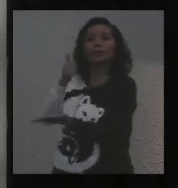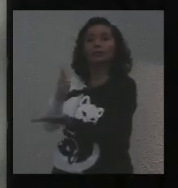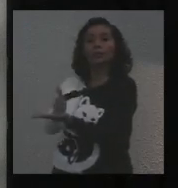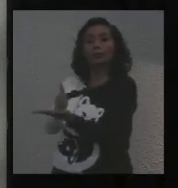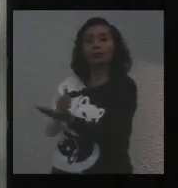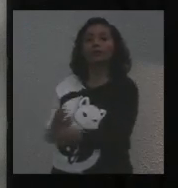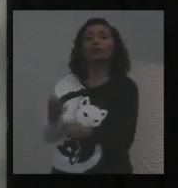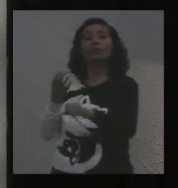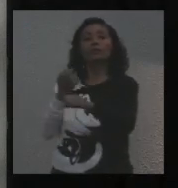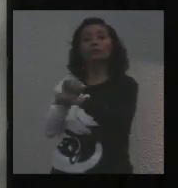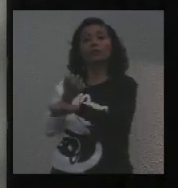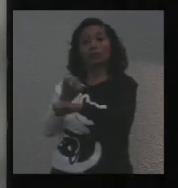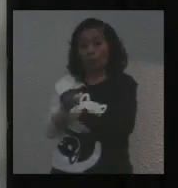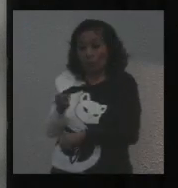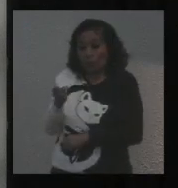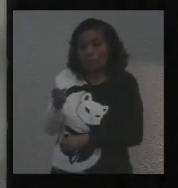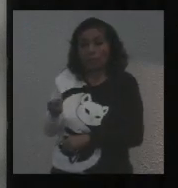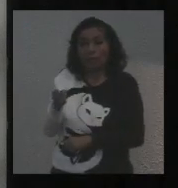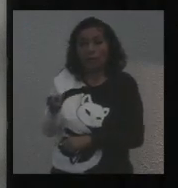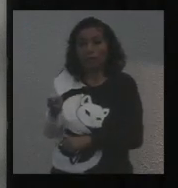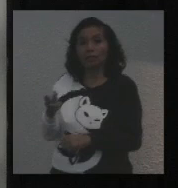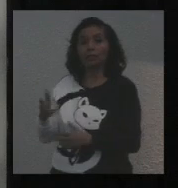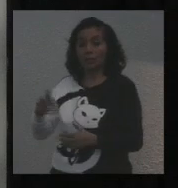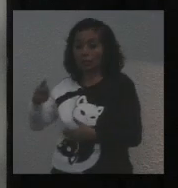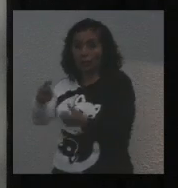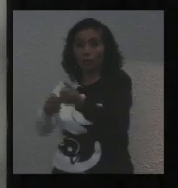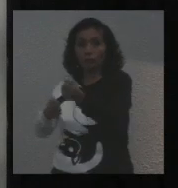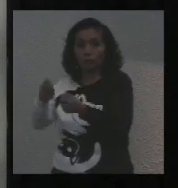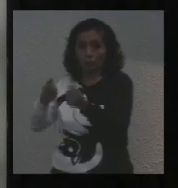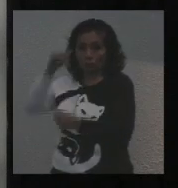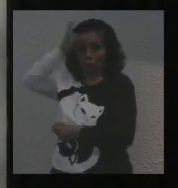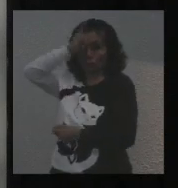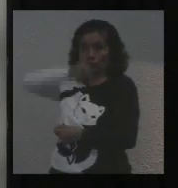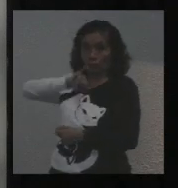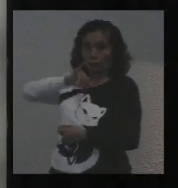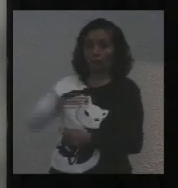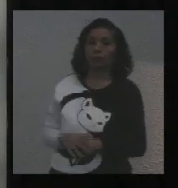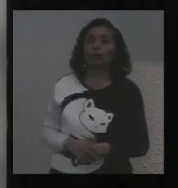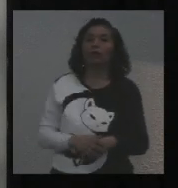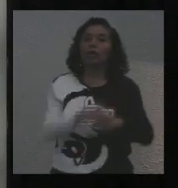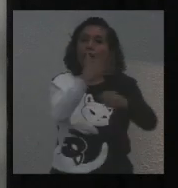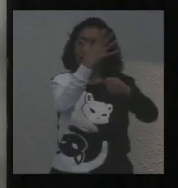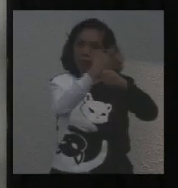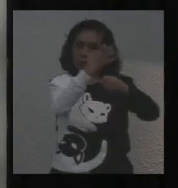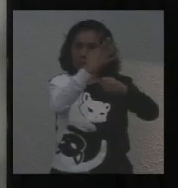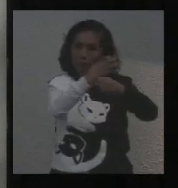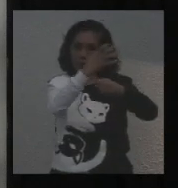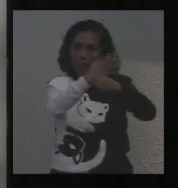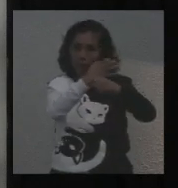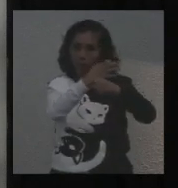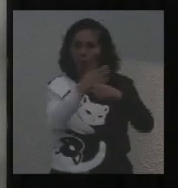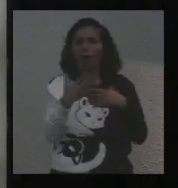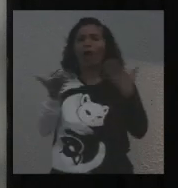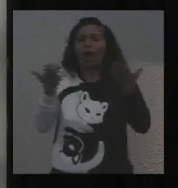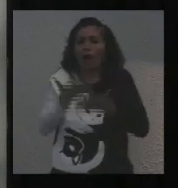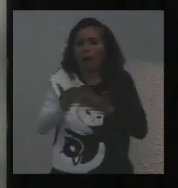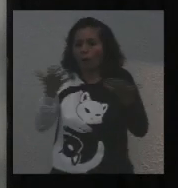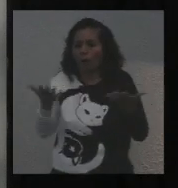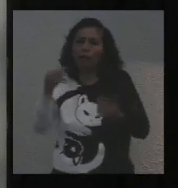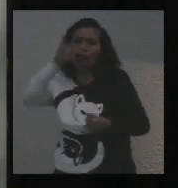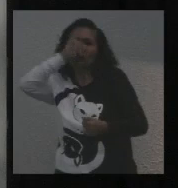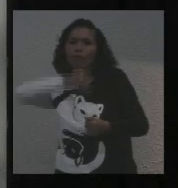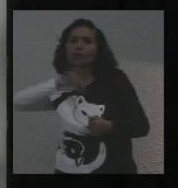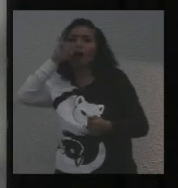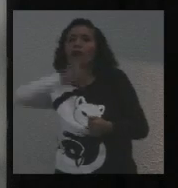Estado y la residencia oficial de los poderes estatales. Título quinto, de la división de poderes. Capítulo